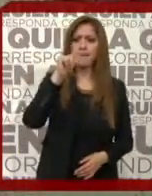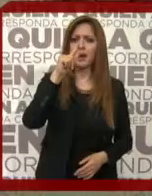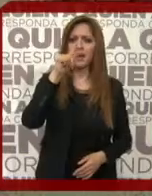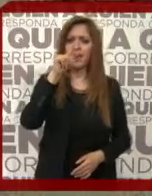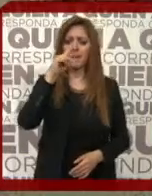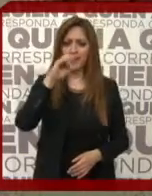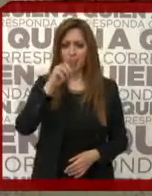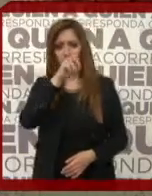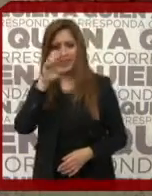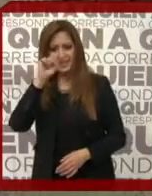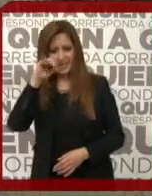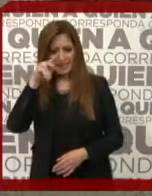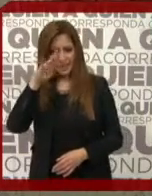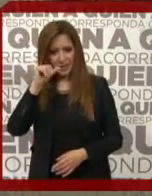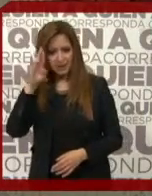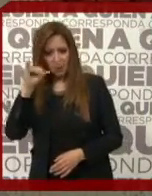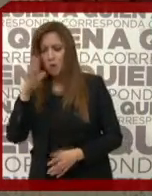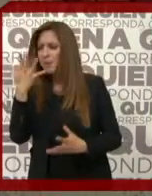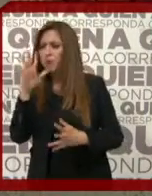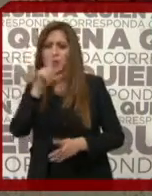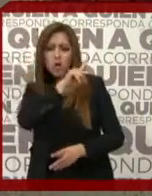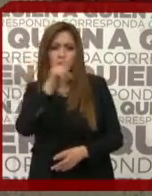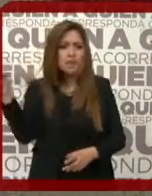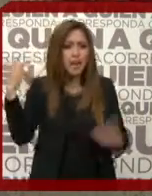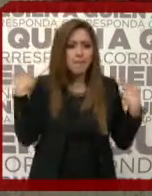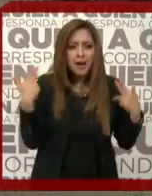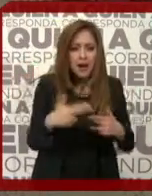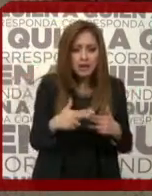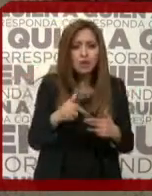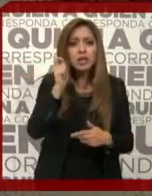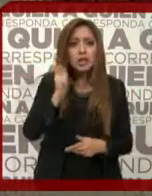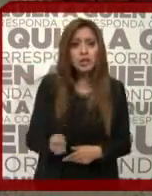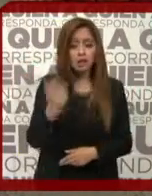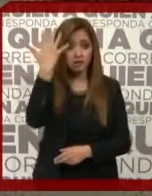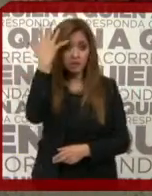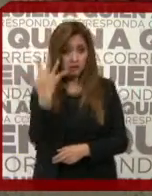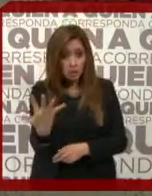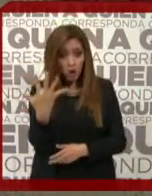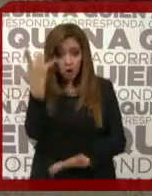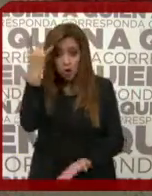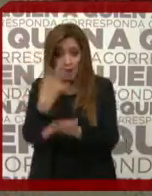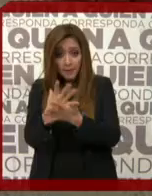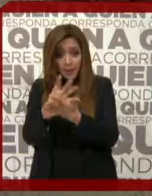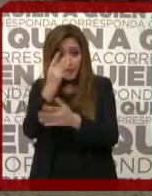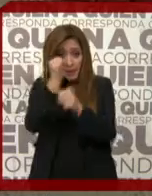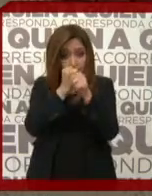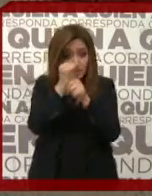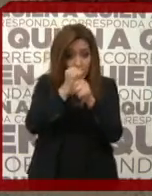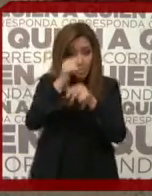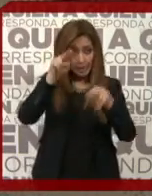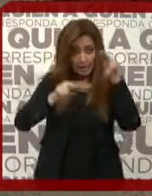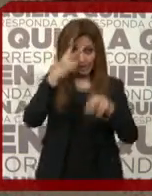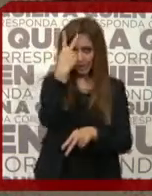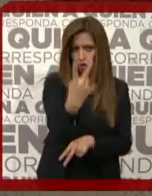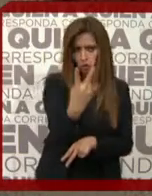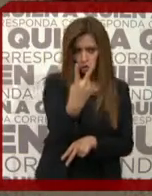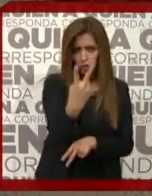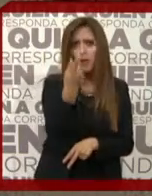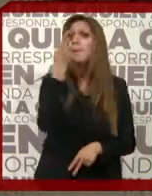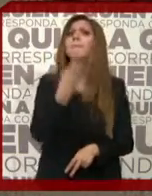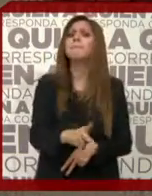de alrededor de 100 profesores, solamente somos 5 investigadores nivel 2. Y a pesar de